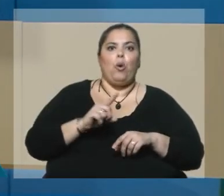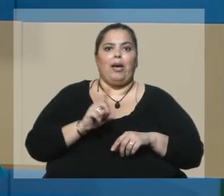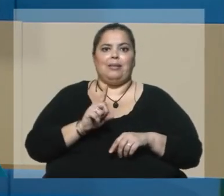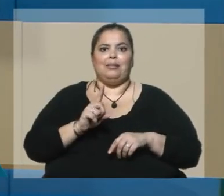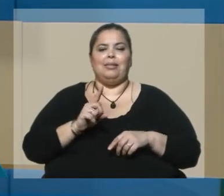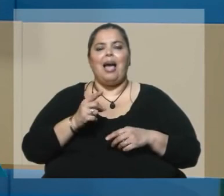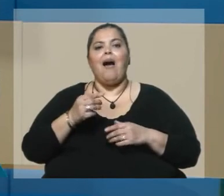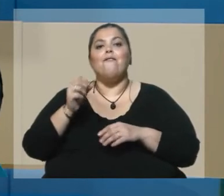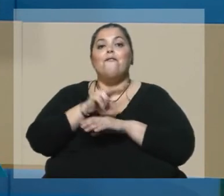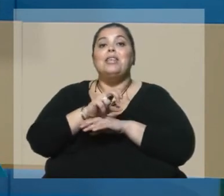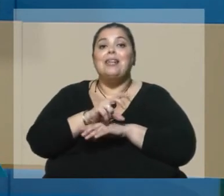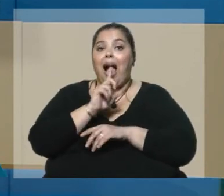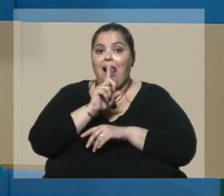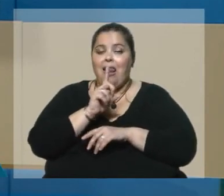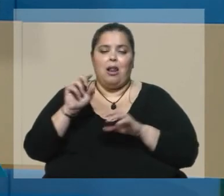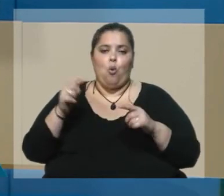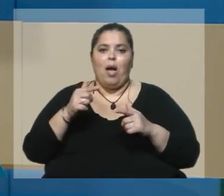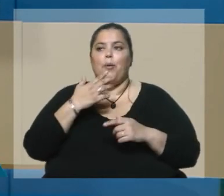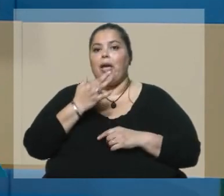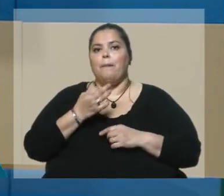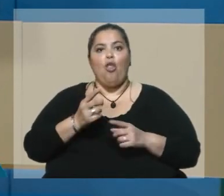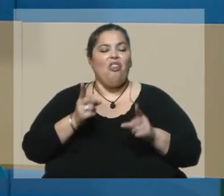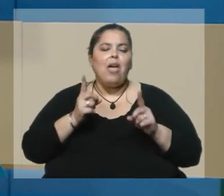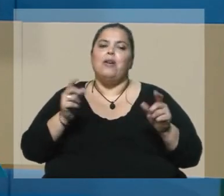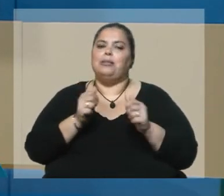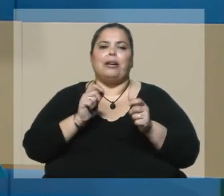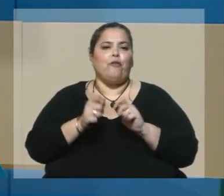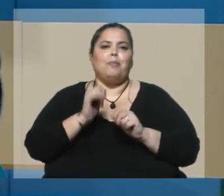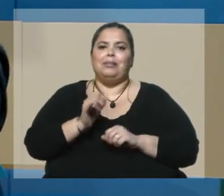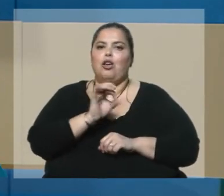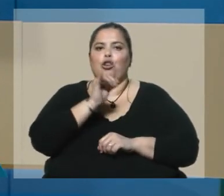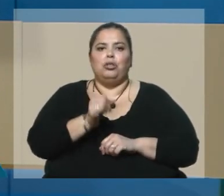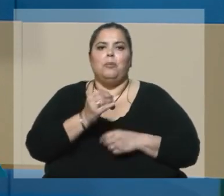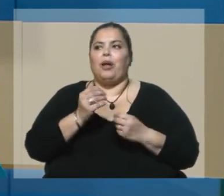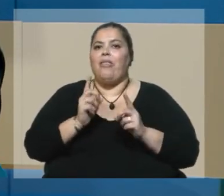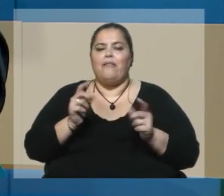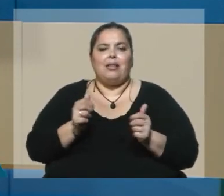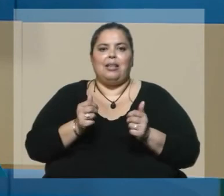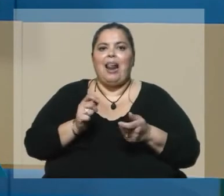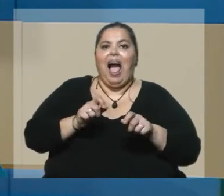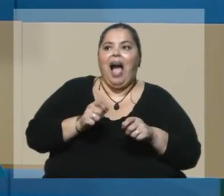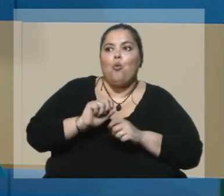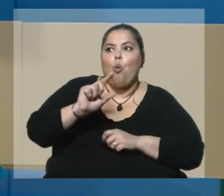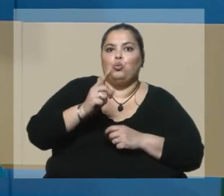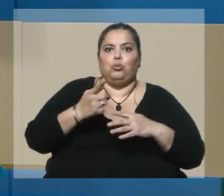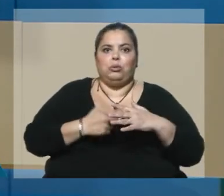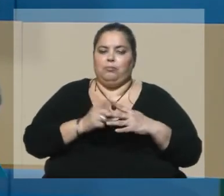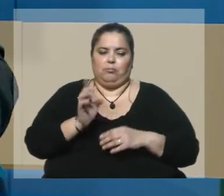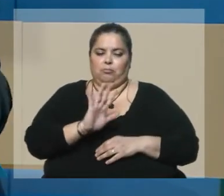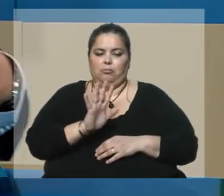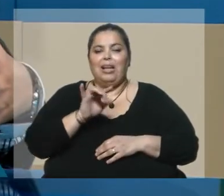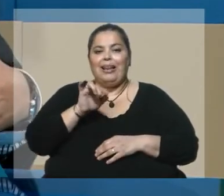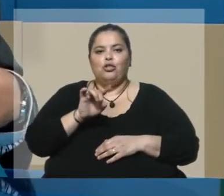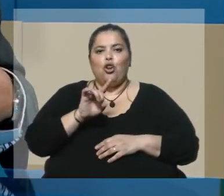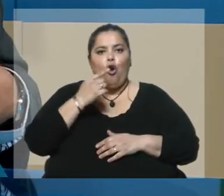no hay una urgencia fiscal de que las calificadoras digan necesitan hacer Sí esta reforma pues si no hay que hacer una justificación en otro lado eso no está arriba de la mesa porque el